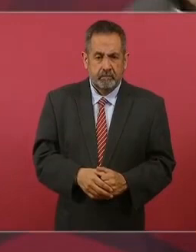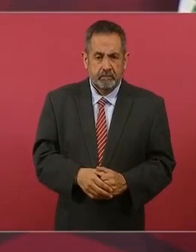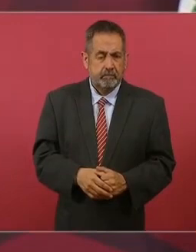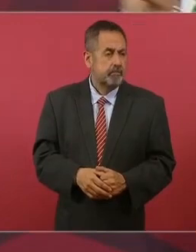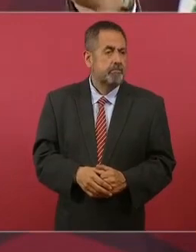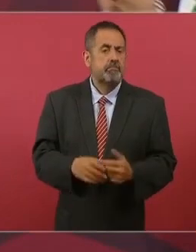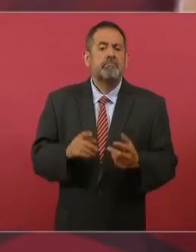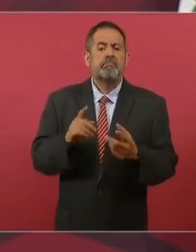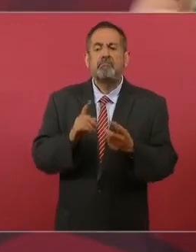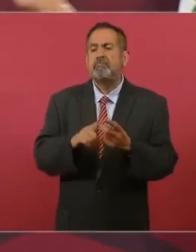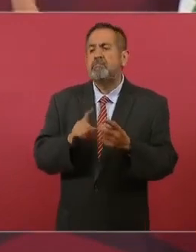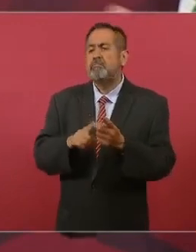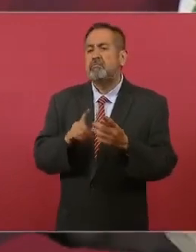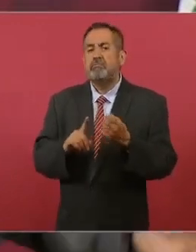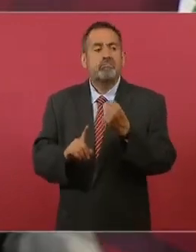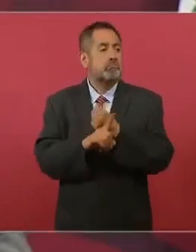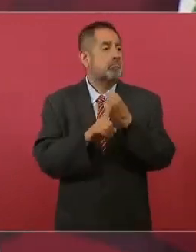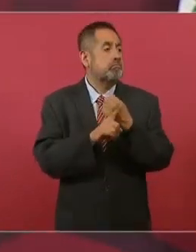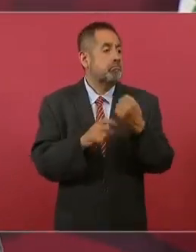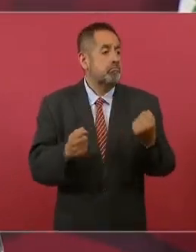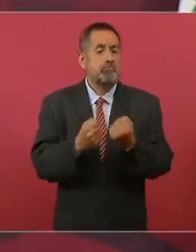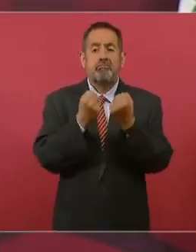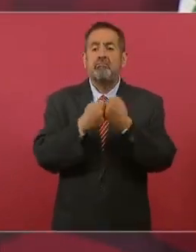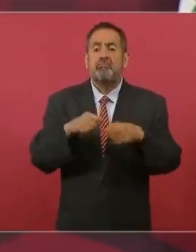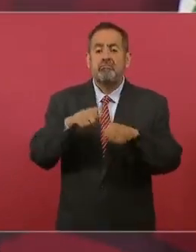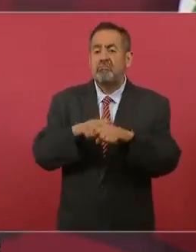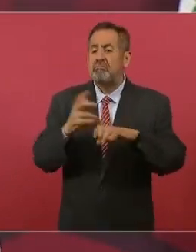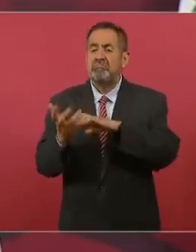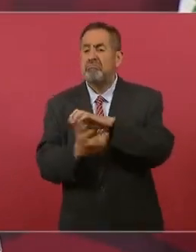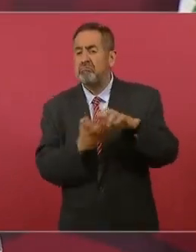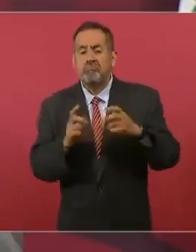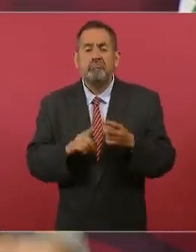¿Dónde hay conflicto social?